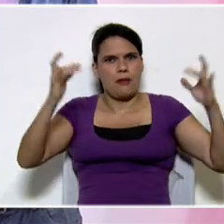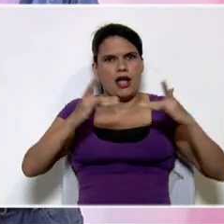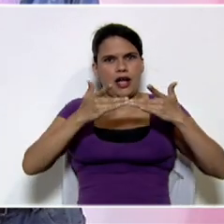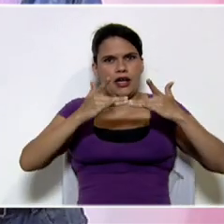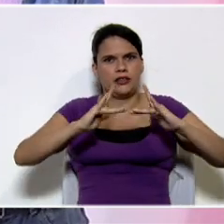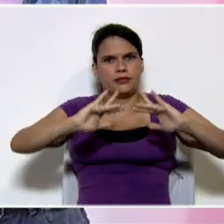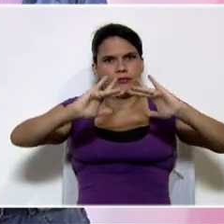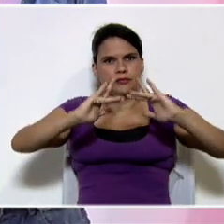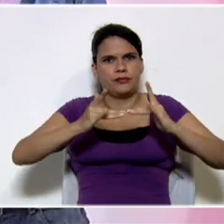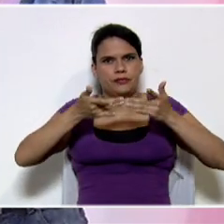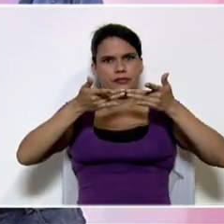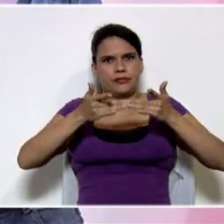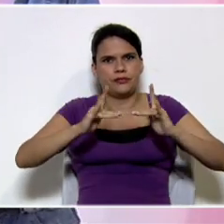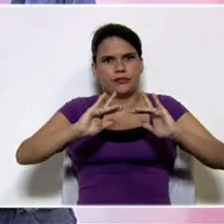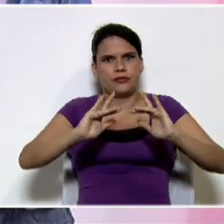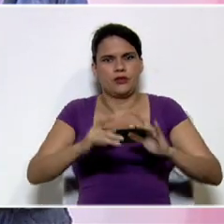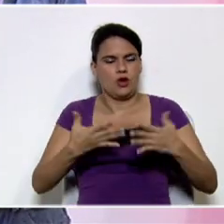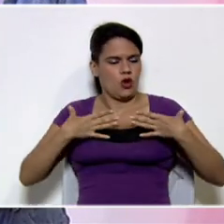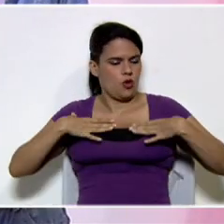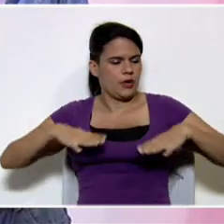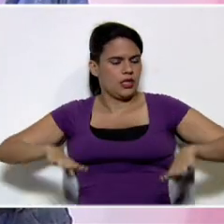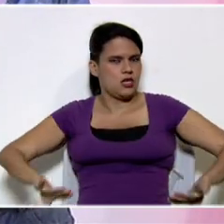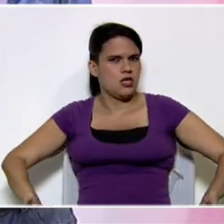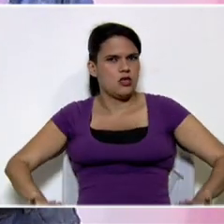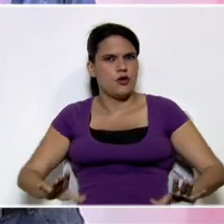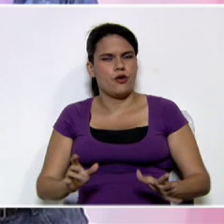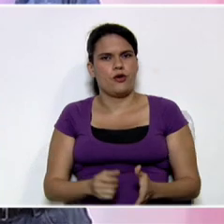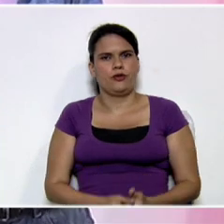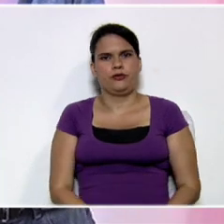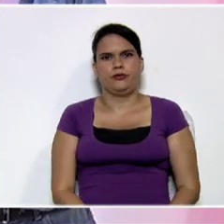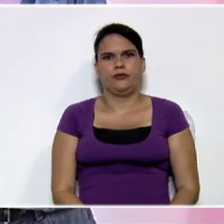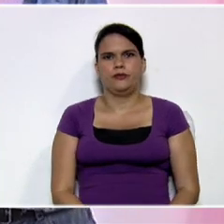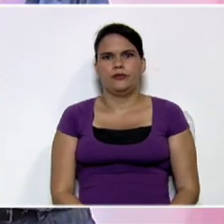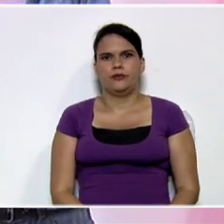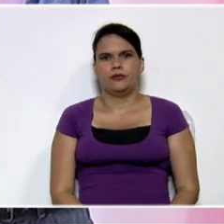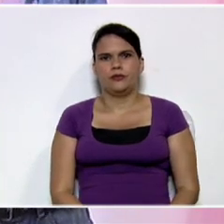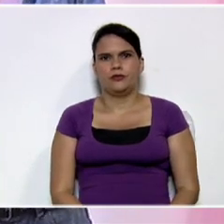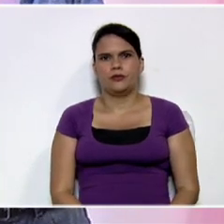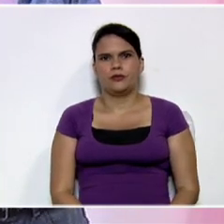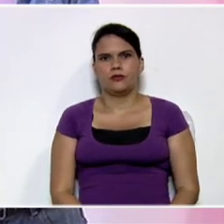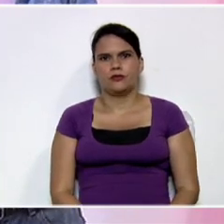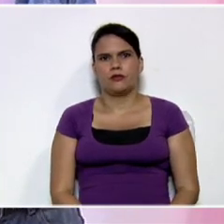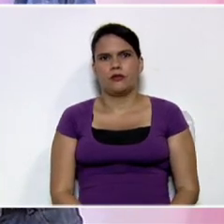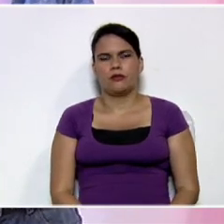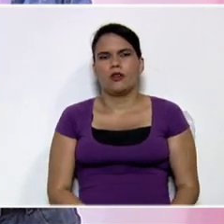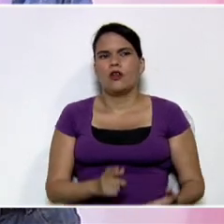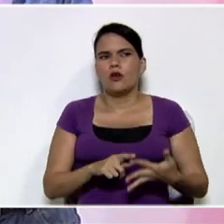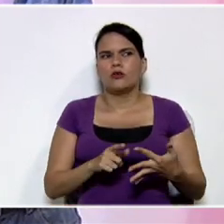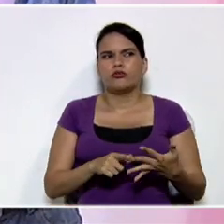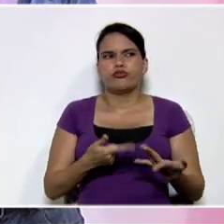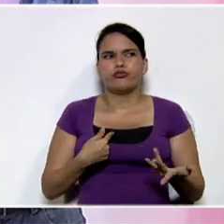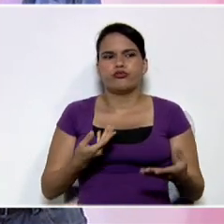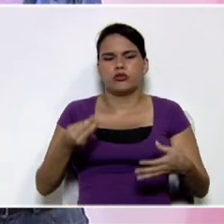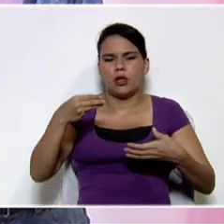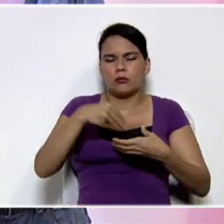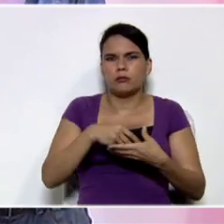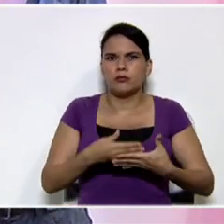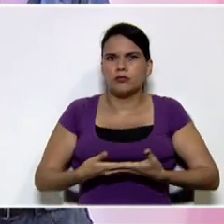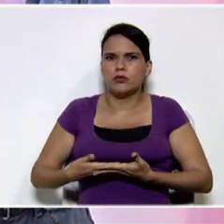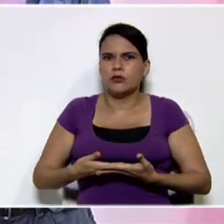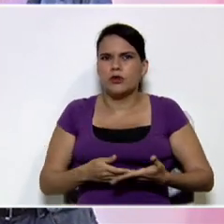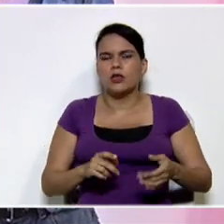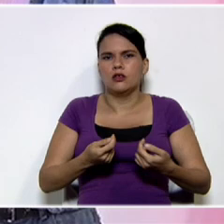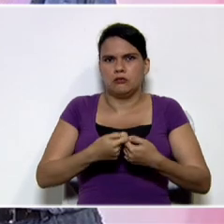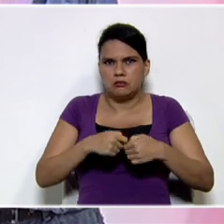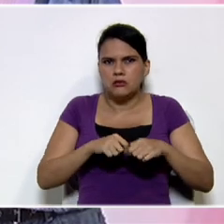chinchorros, en algunos casos los vestidos, algunas portas bebés. Todavía en la actualidad se ve esa cuestión del tejido,